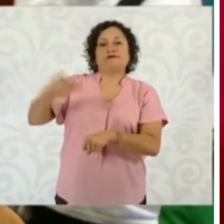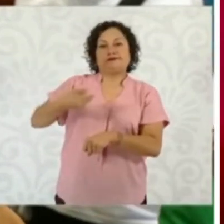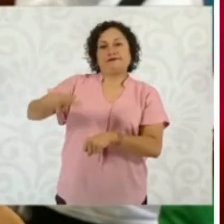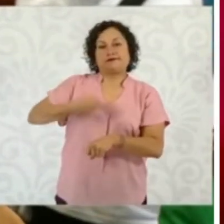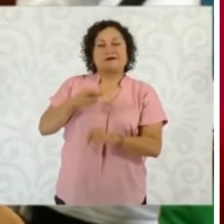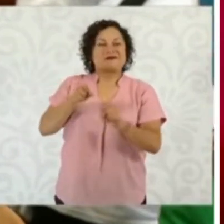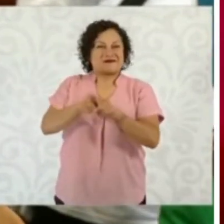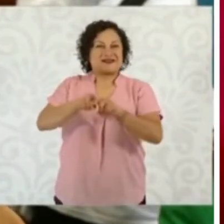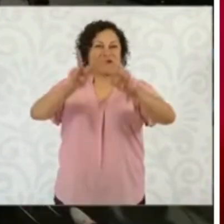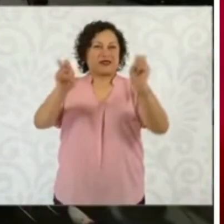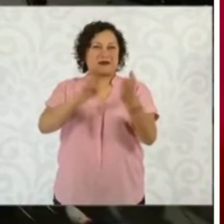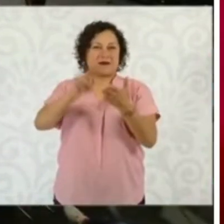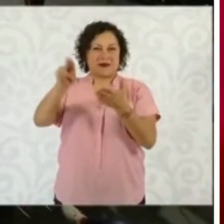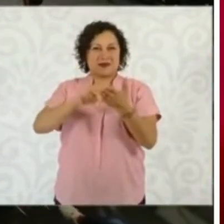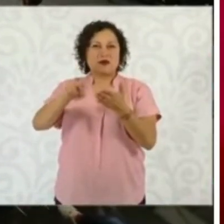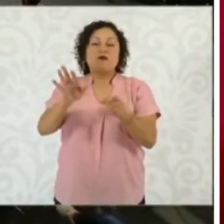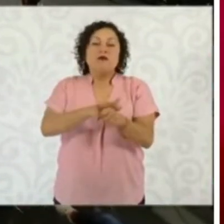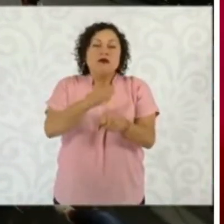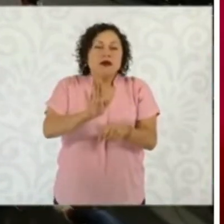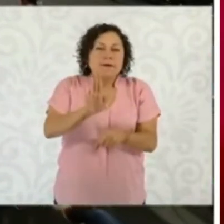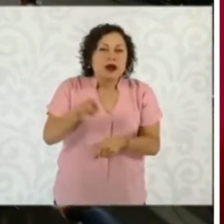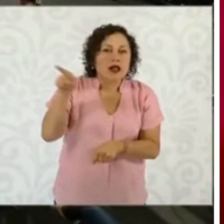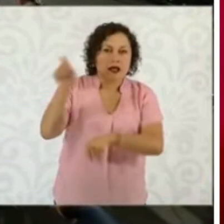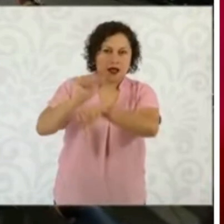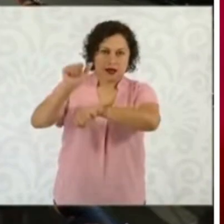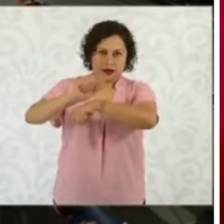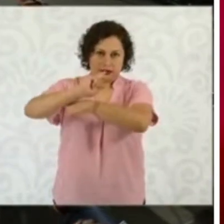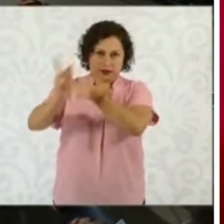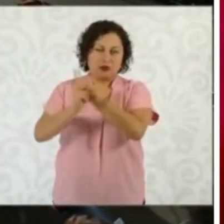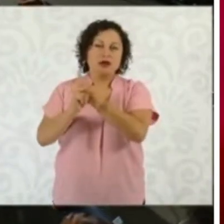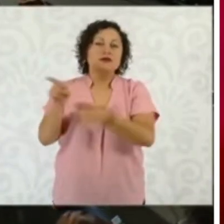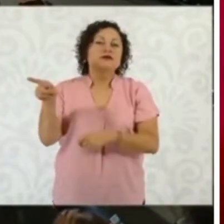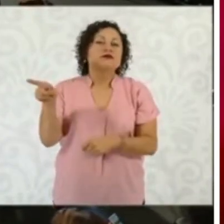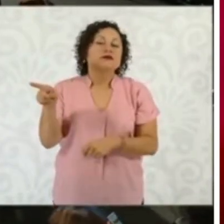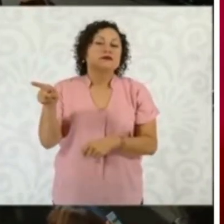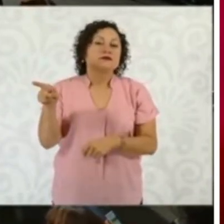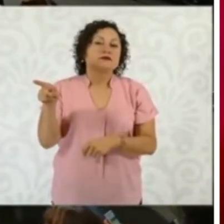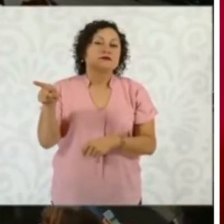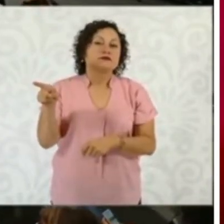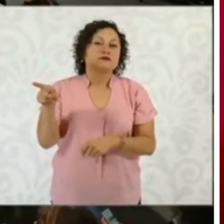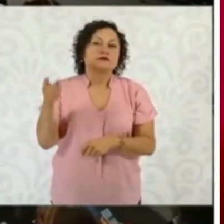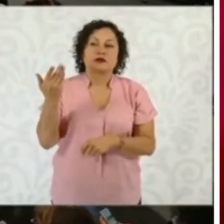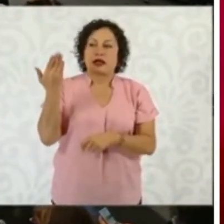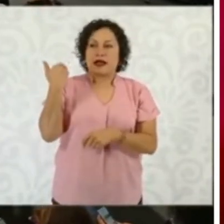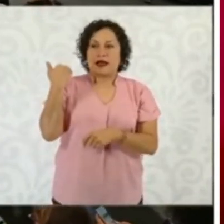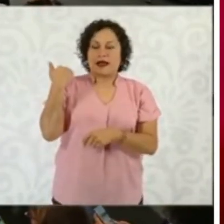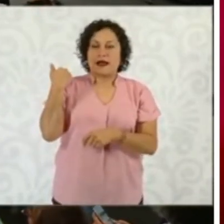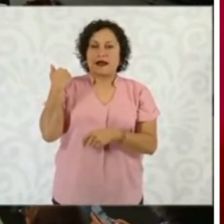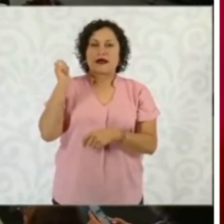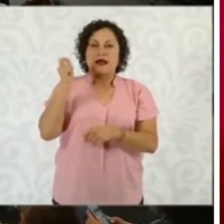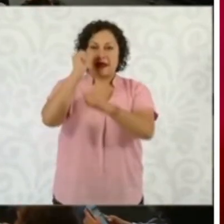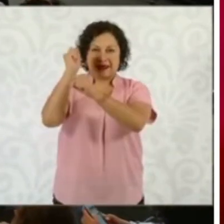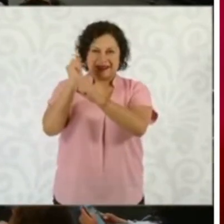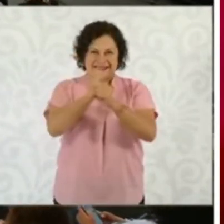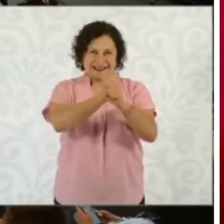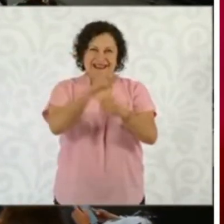David Alfaro Siqueiros, porque resulta que allá en Argentina, después del ejercicio plástico, esta obra que